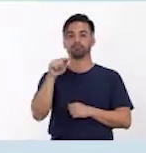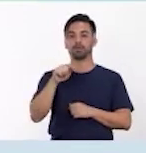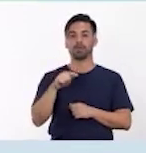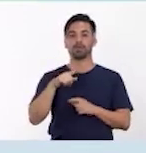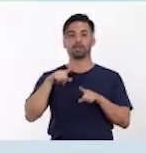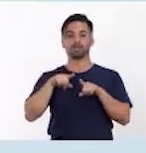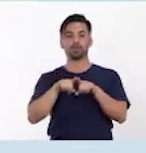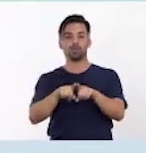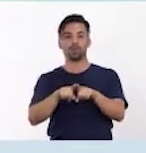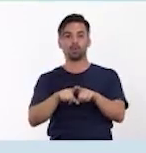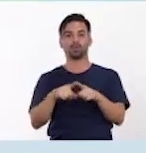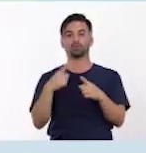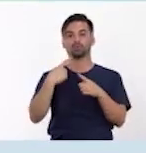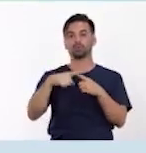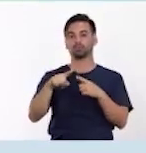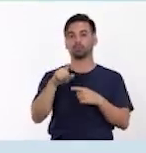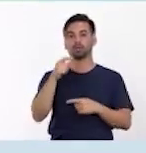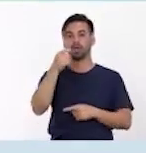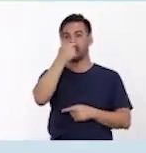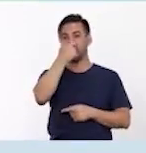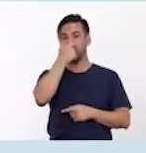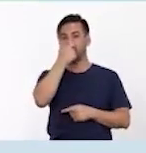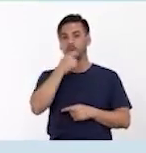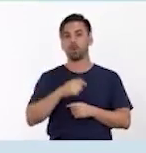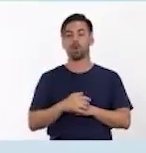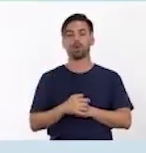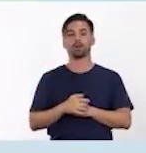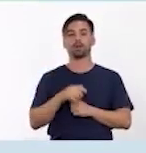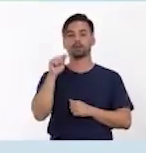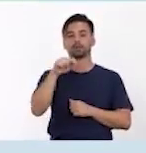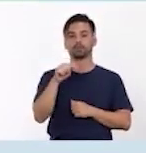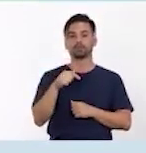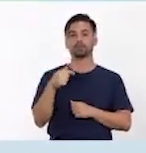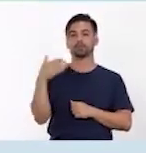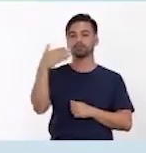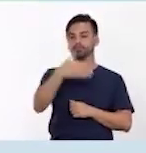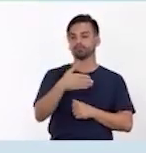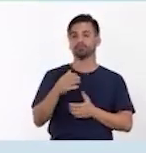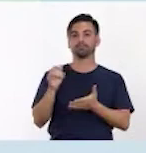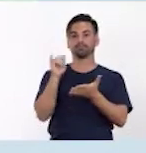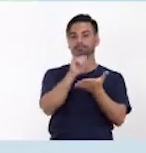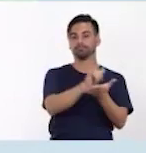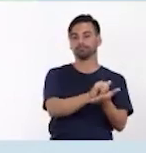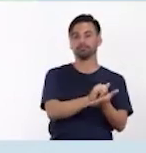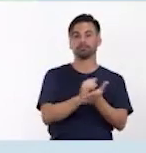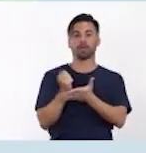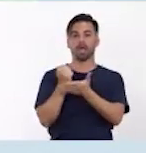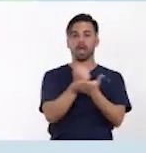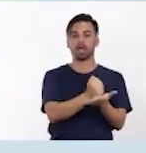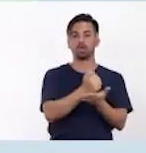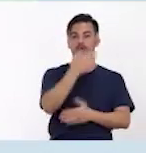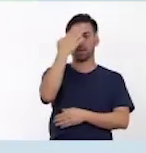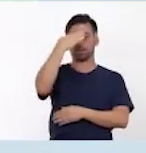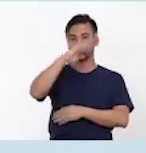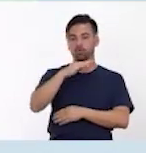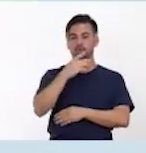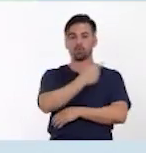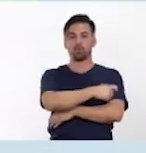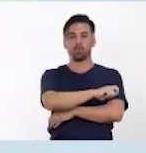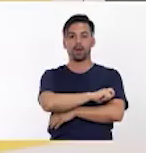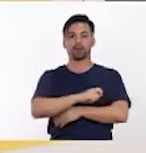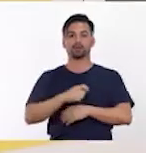la participación cubana, con la solidaridad cubana en la lucha por la defensa de los